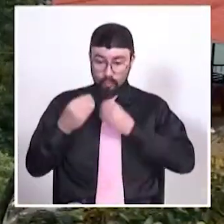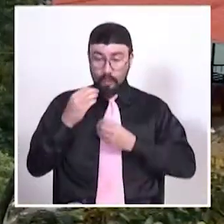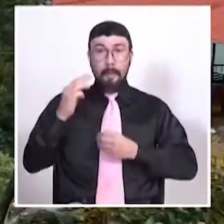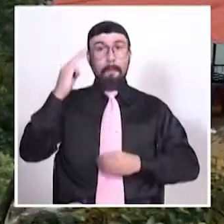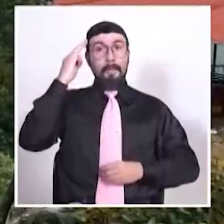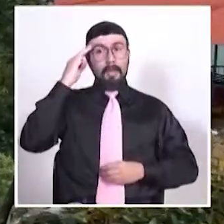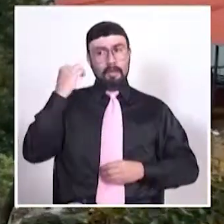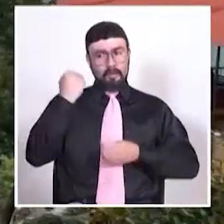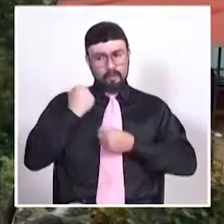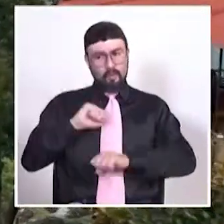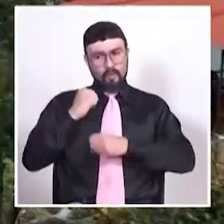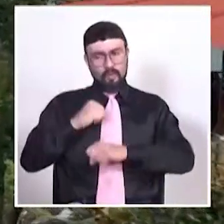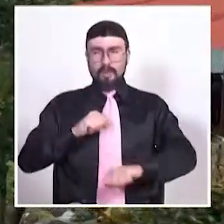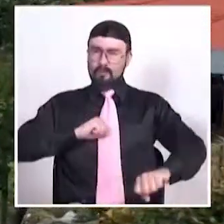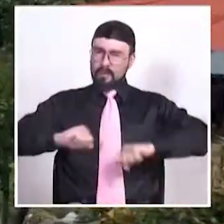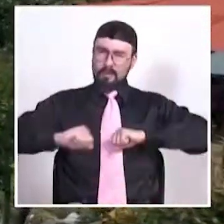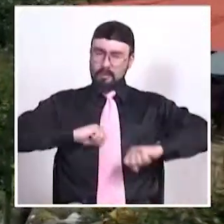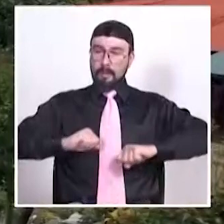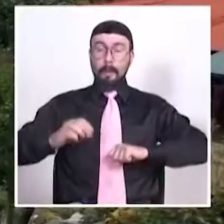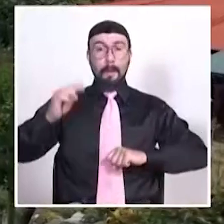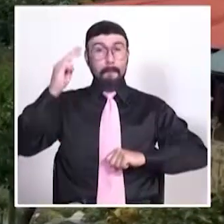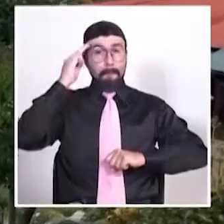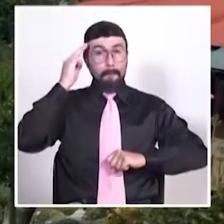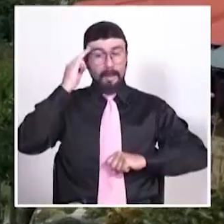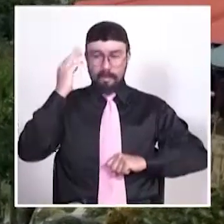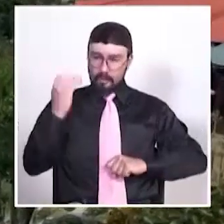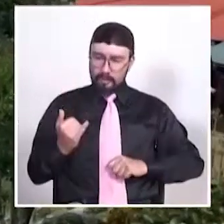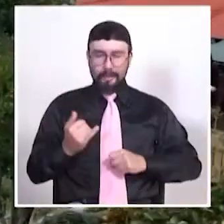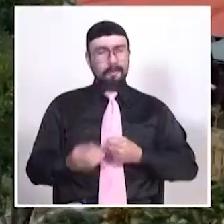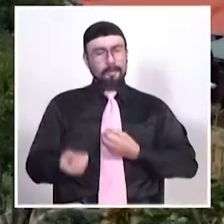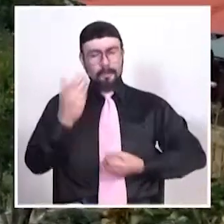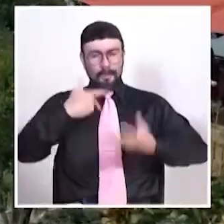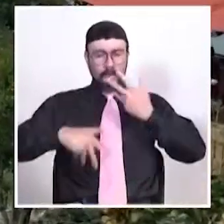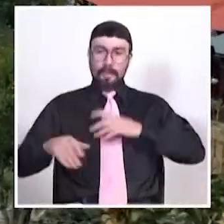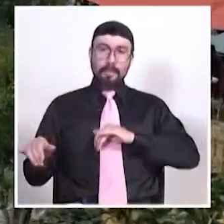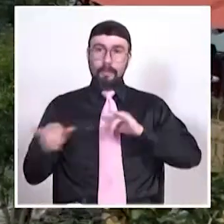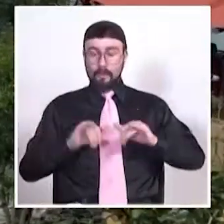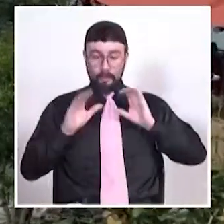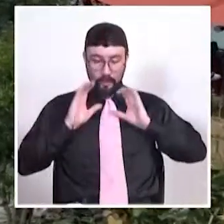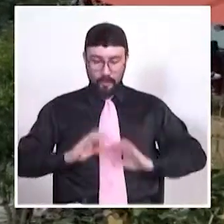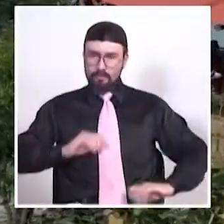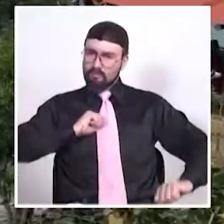hay que ejercitarla, a la mente hay que hidratarla, hay que hacerle lo mismo que le hacemos al cuerpo.